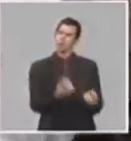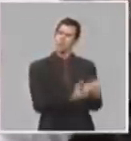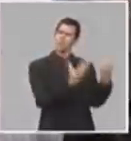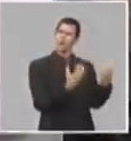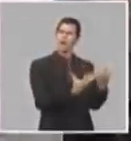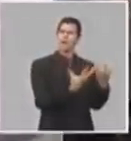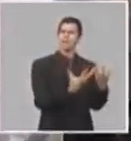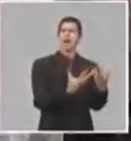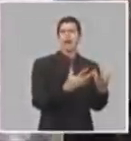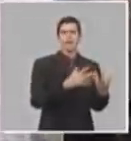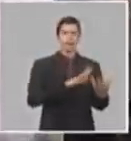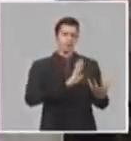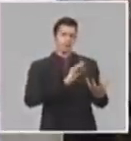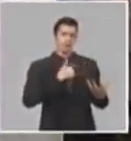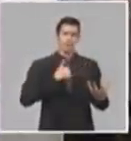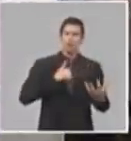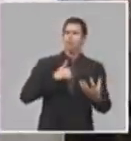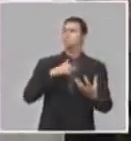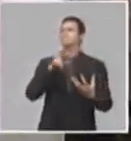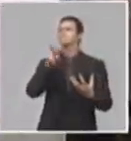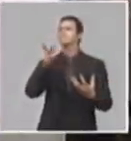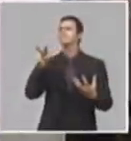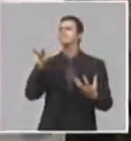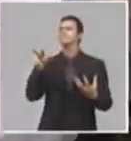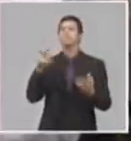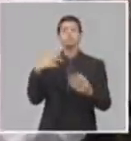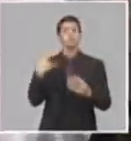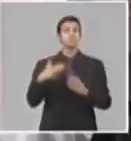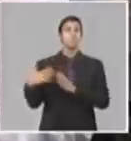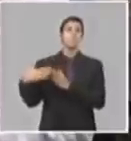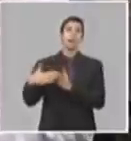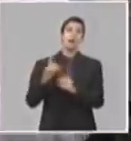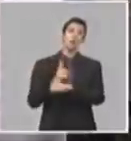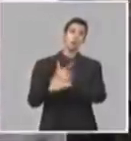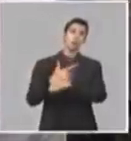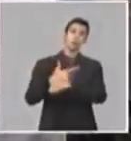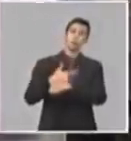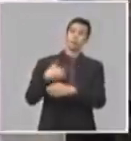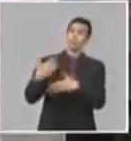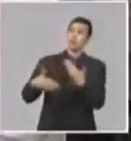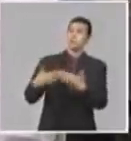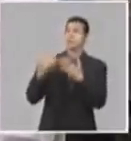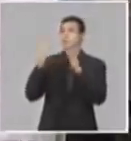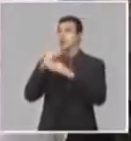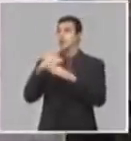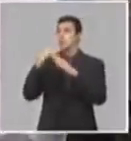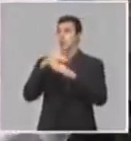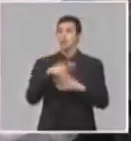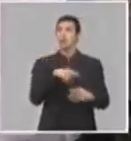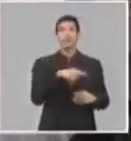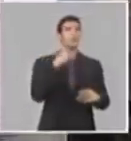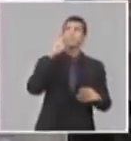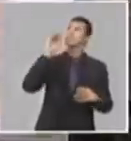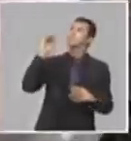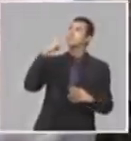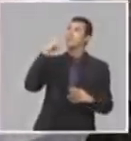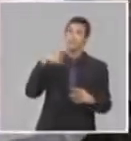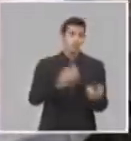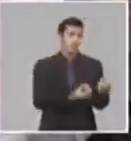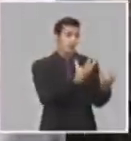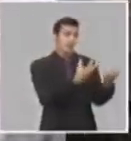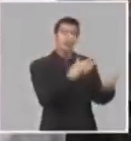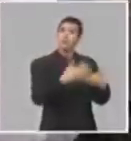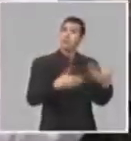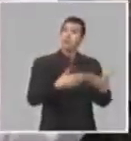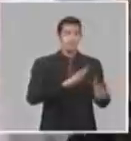es un problema de que yo te entrego los recursos cuando los tengo. Los recursos hacen falta cuando hacen falta. Y por lo tanto tiene que tener